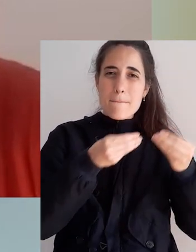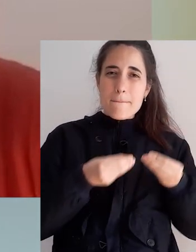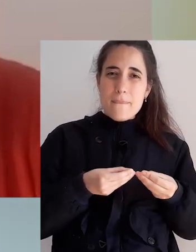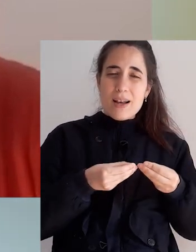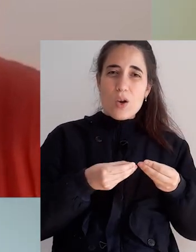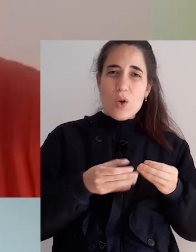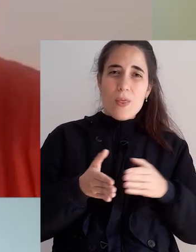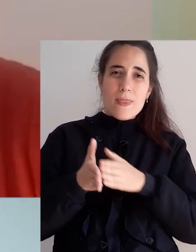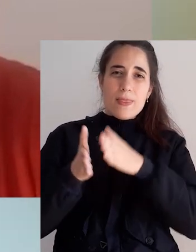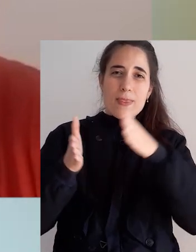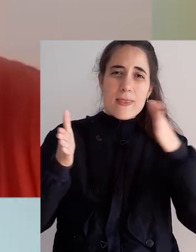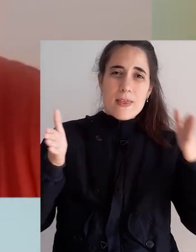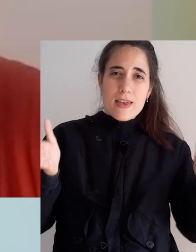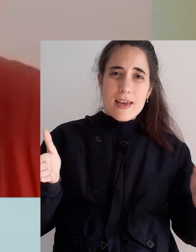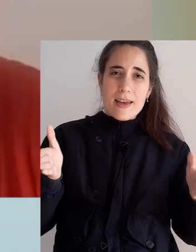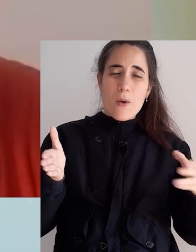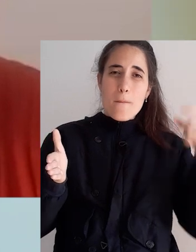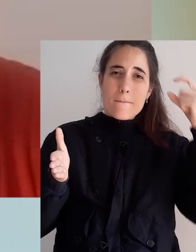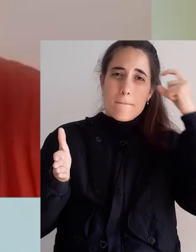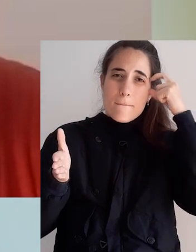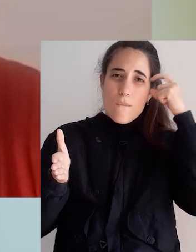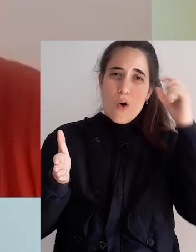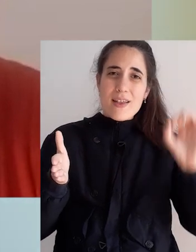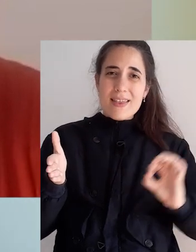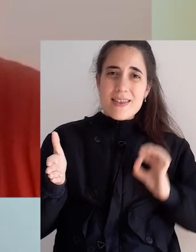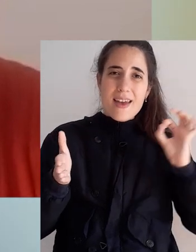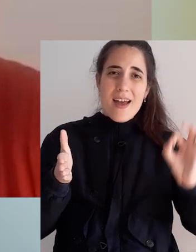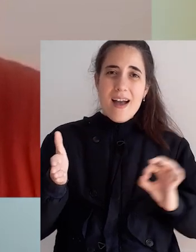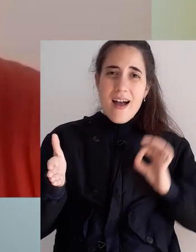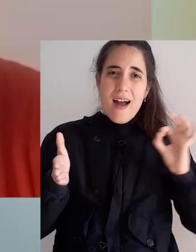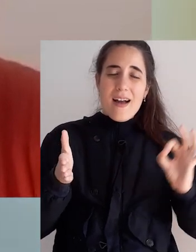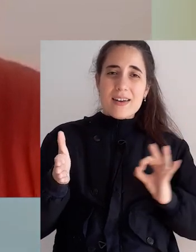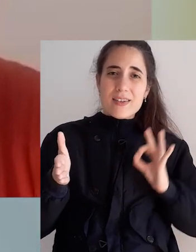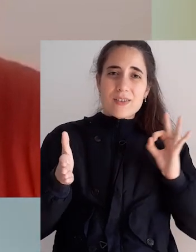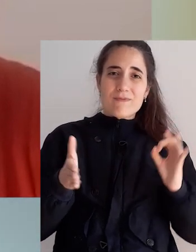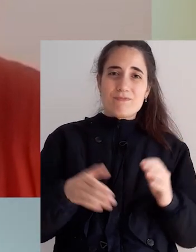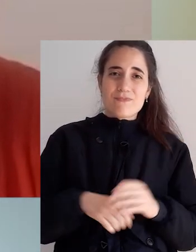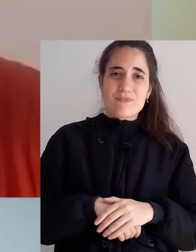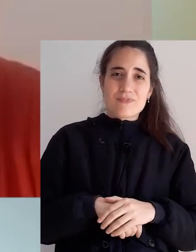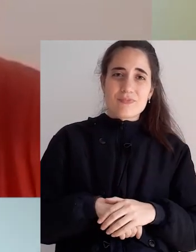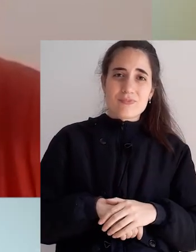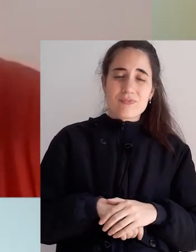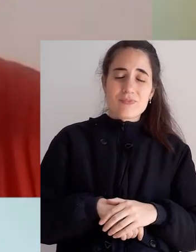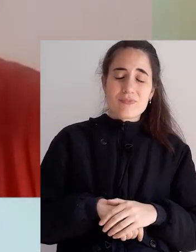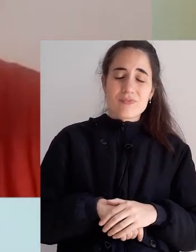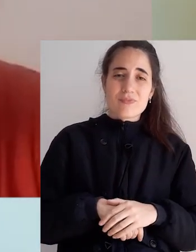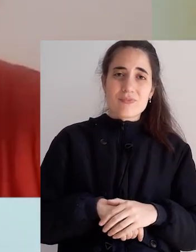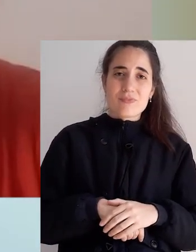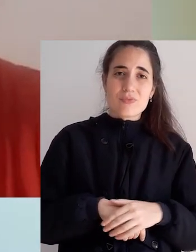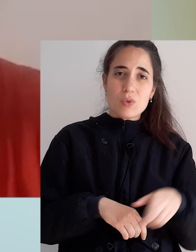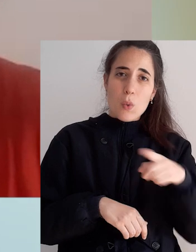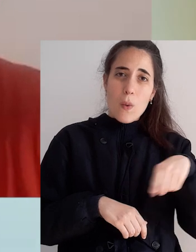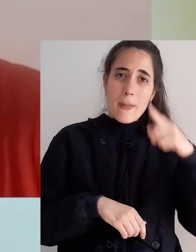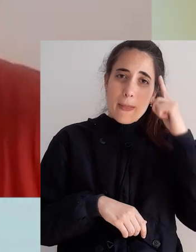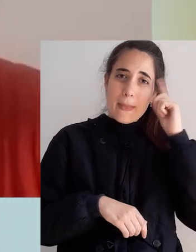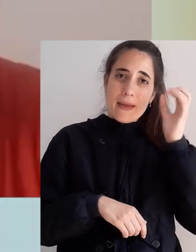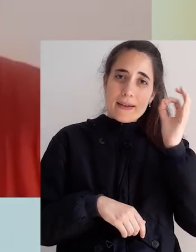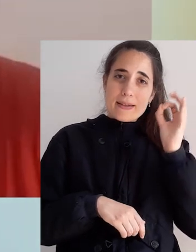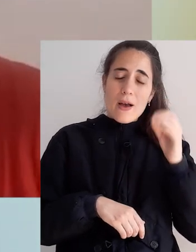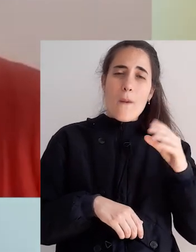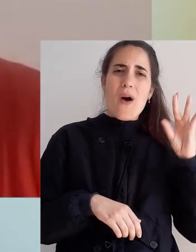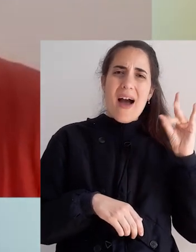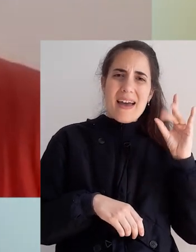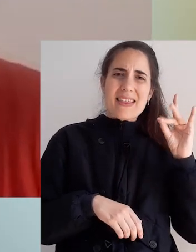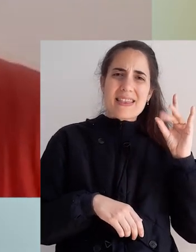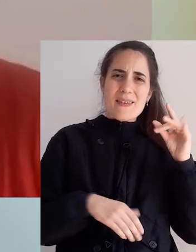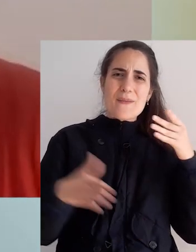todas las bajas de pensiones, en fin, lo que siempre reiteramos está perjudicando muchísimo, muchísimo a tantas